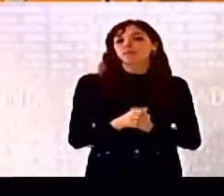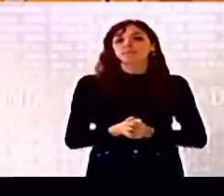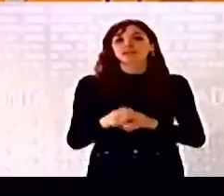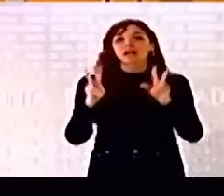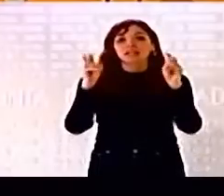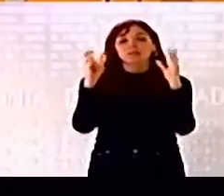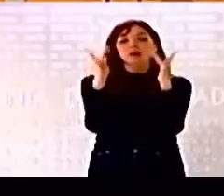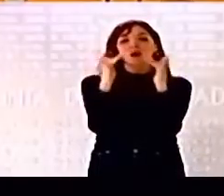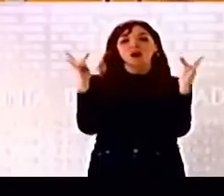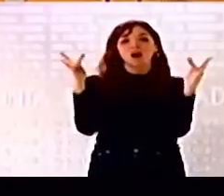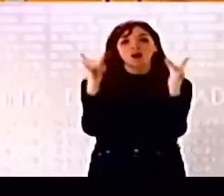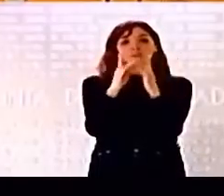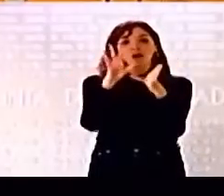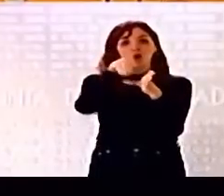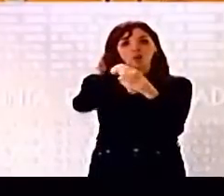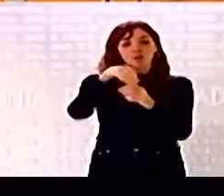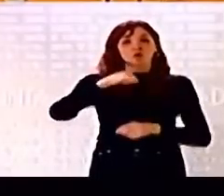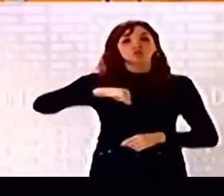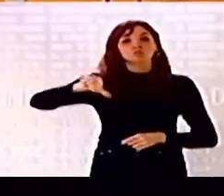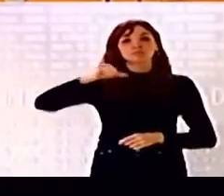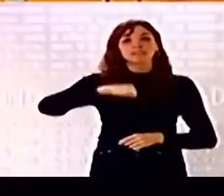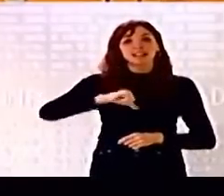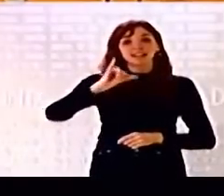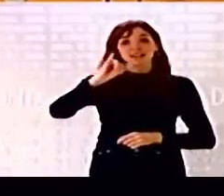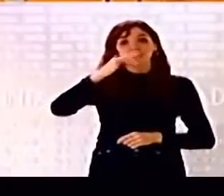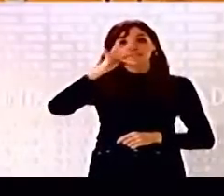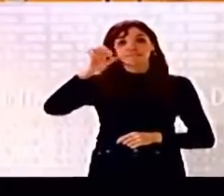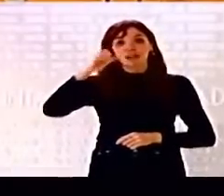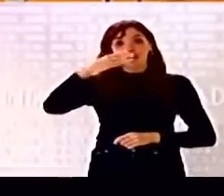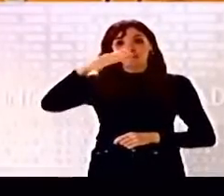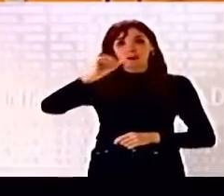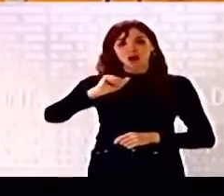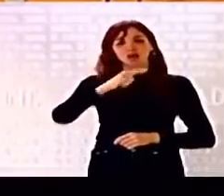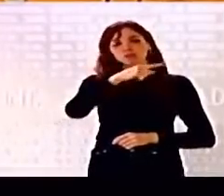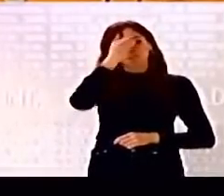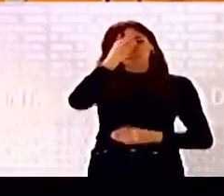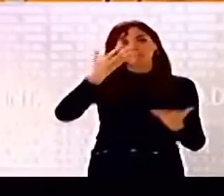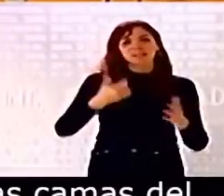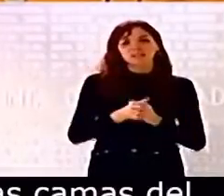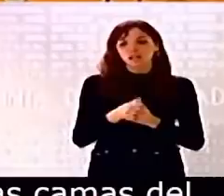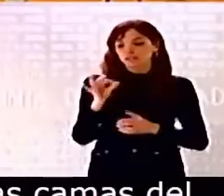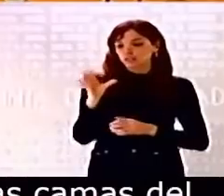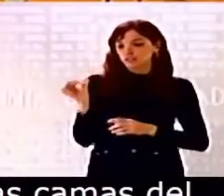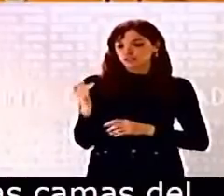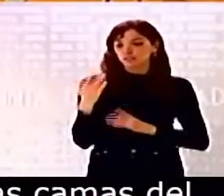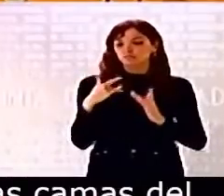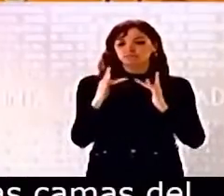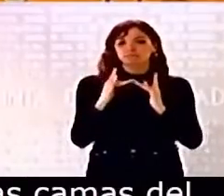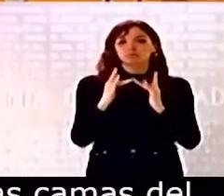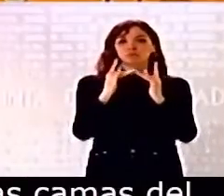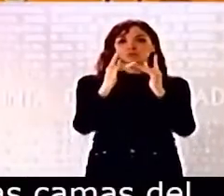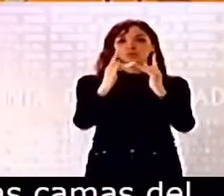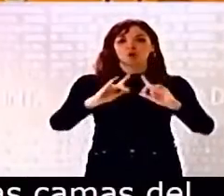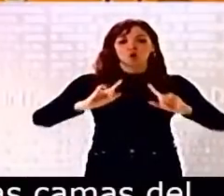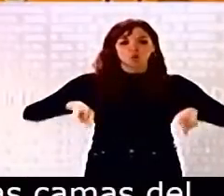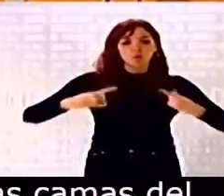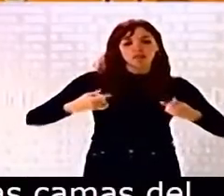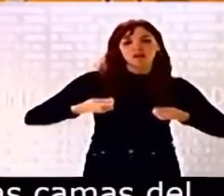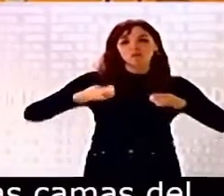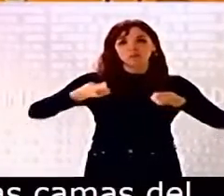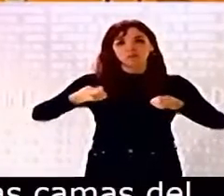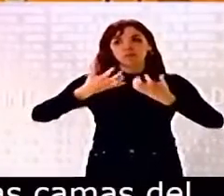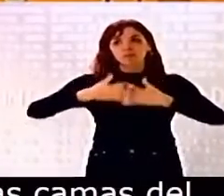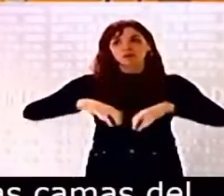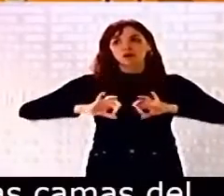camas del hospital de IFEBA, que dice que si tiene previsto el SES montar camas que cuenten con ruedas u otros mecanismos.